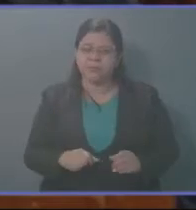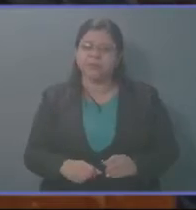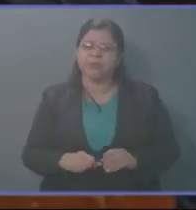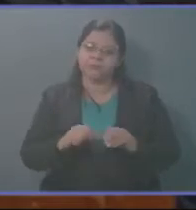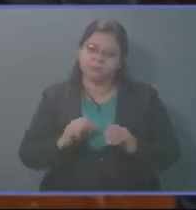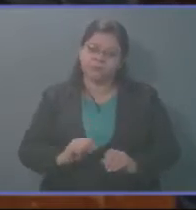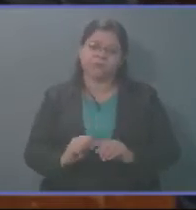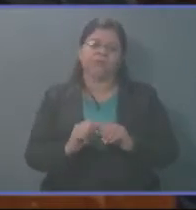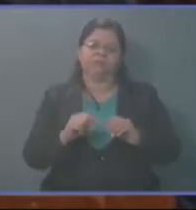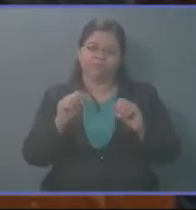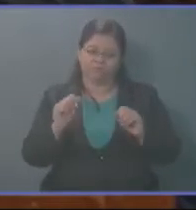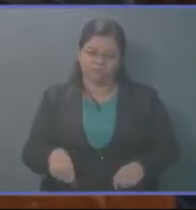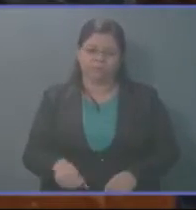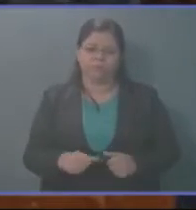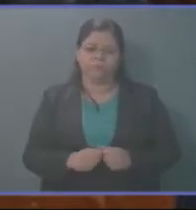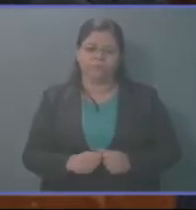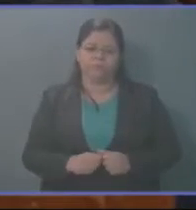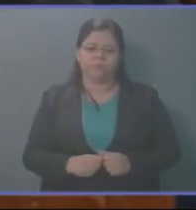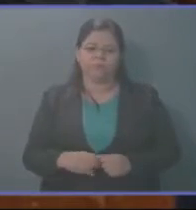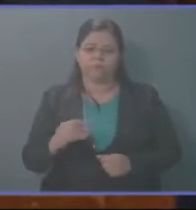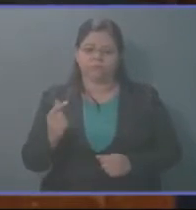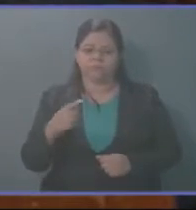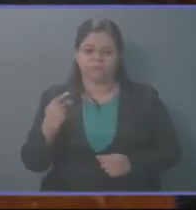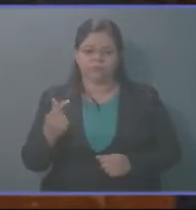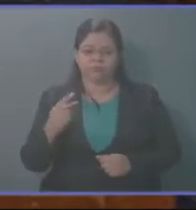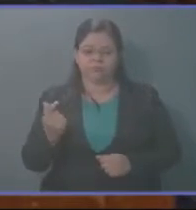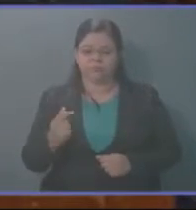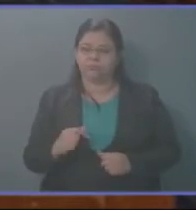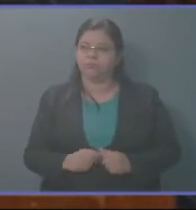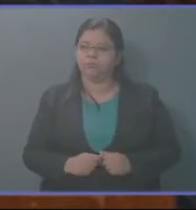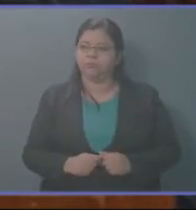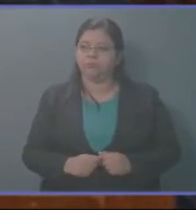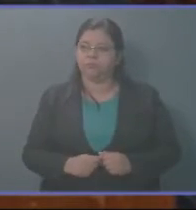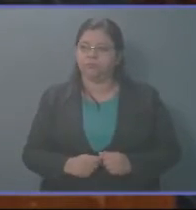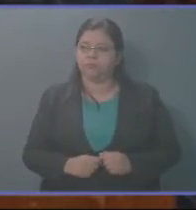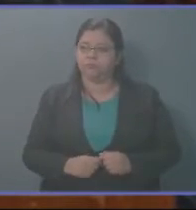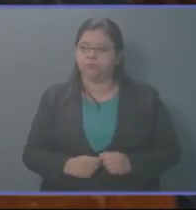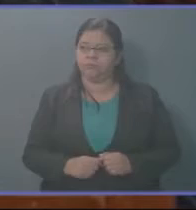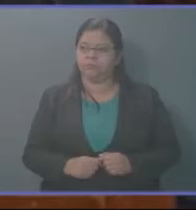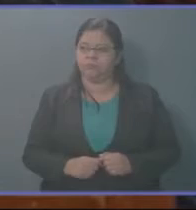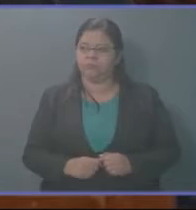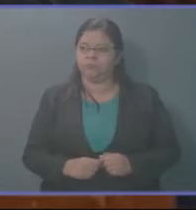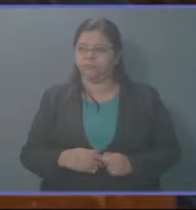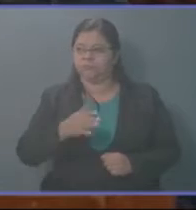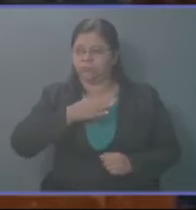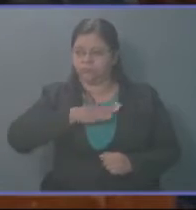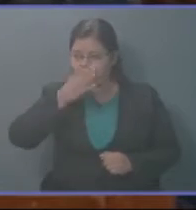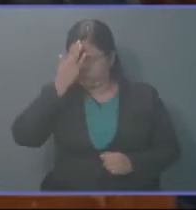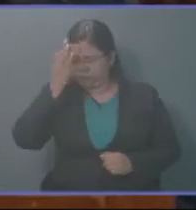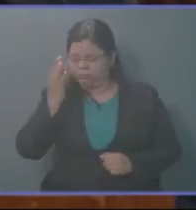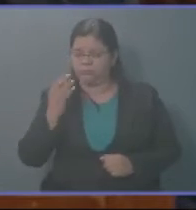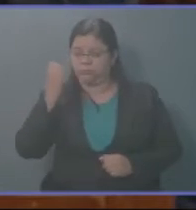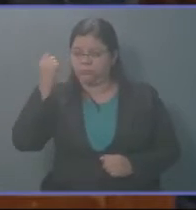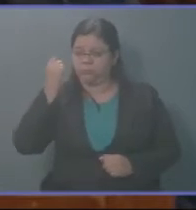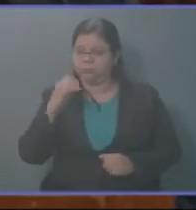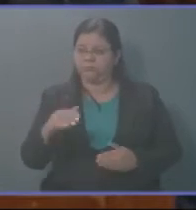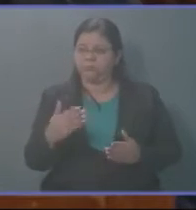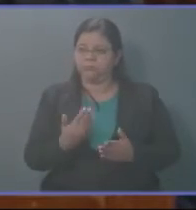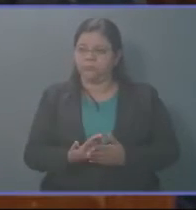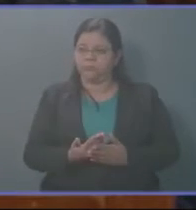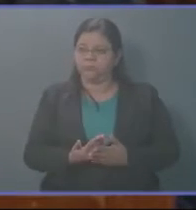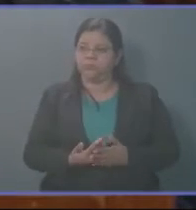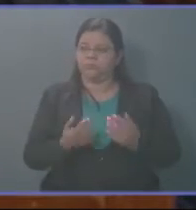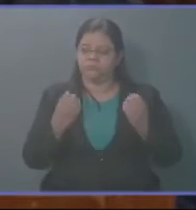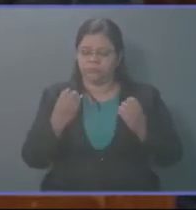morir de una forma apresurada, ¿verdad? Y yo creo que es importante, porque